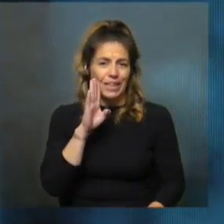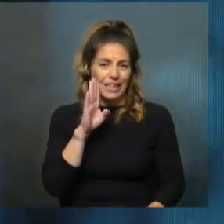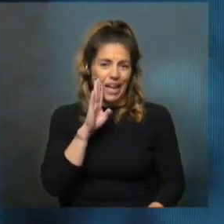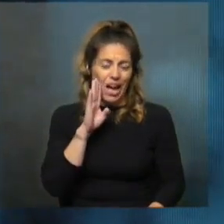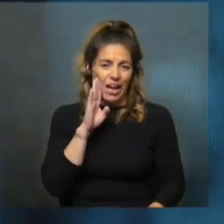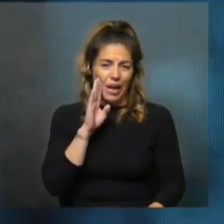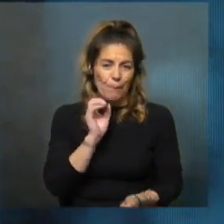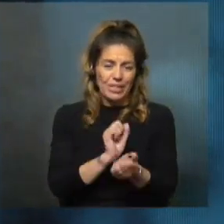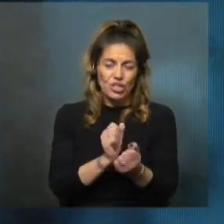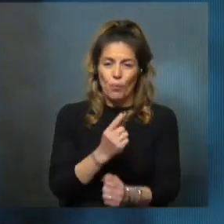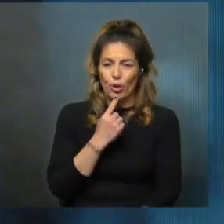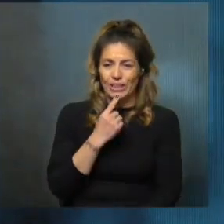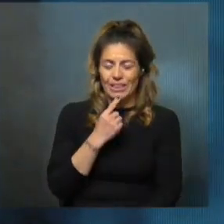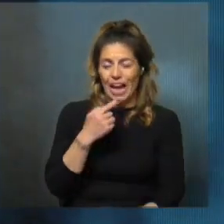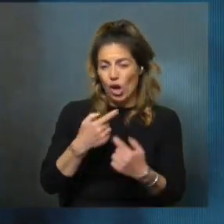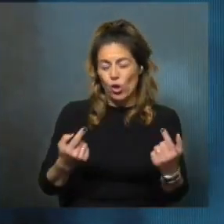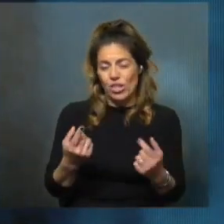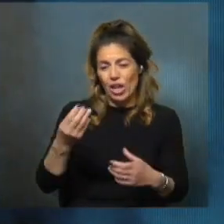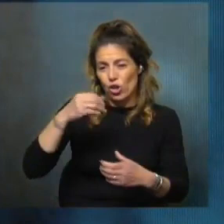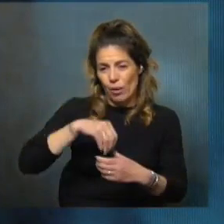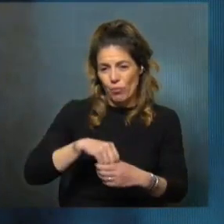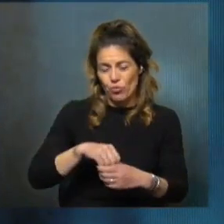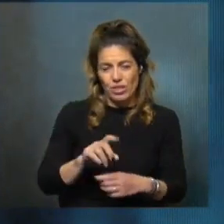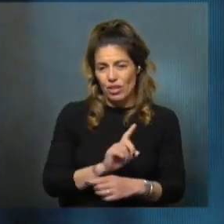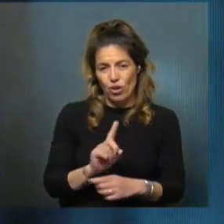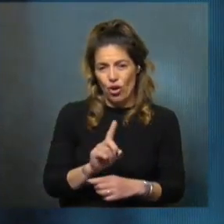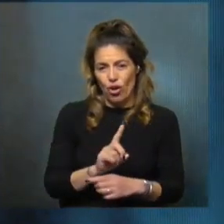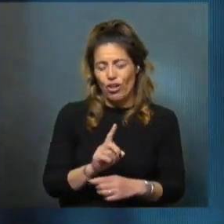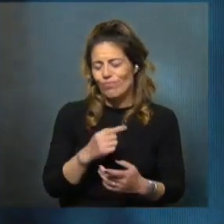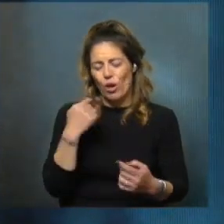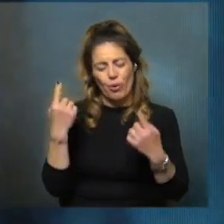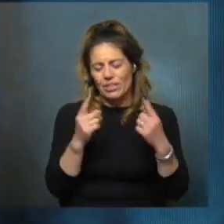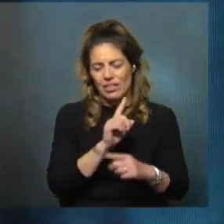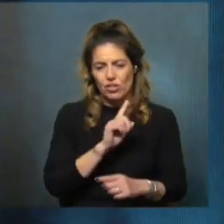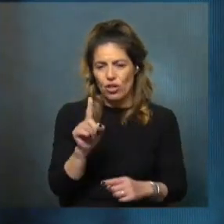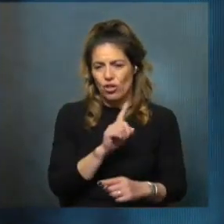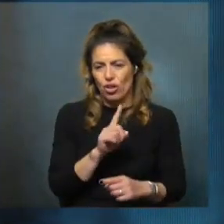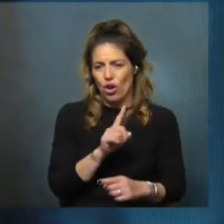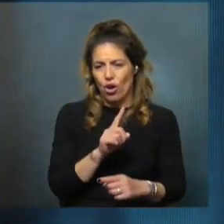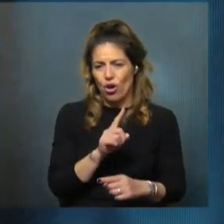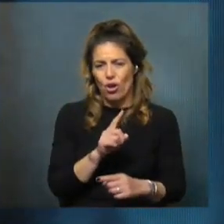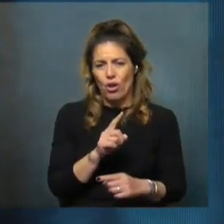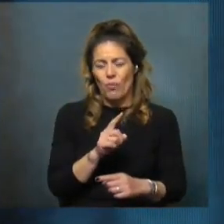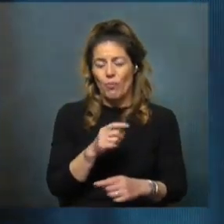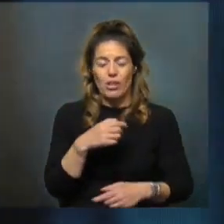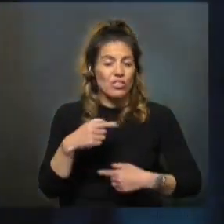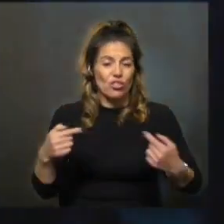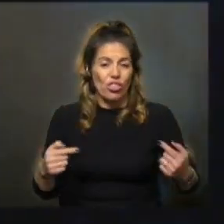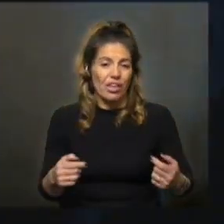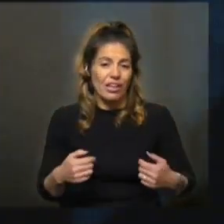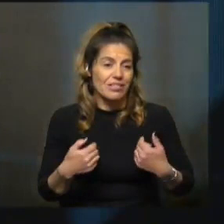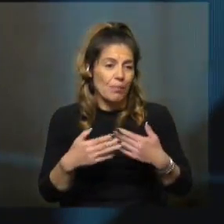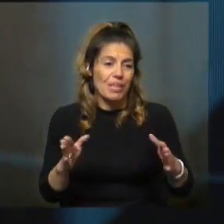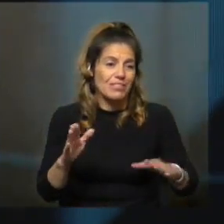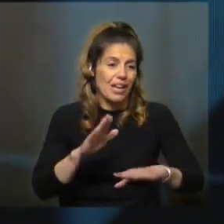este eh No fue por distracción fue por por por esa vagen en la que se entra en